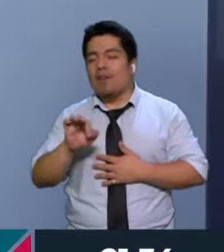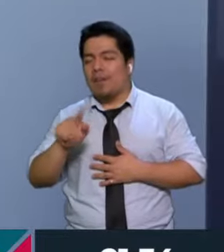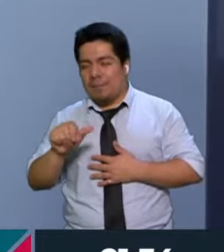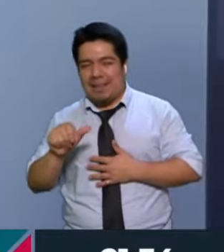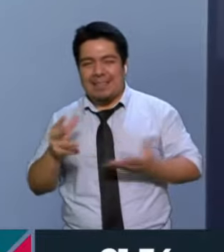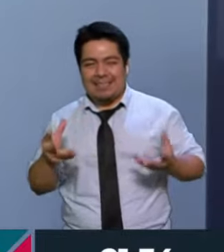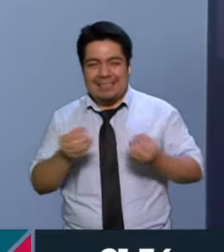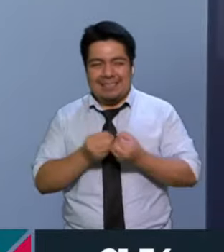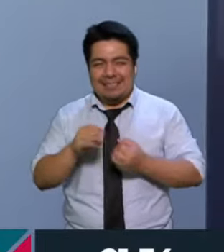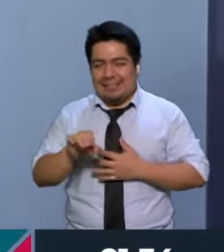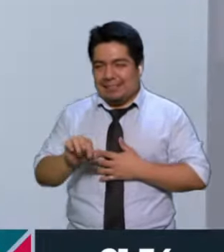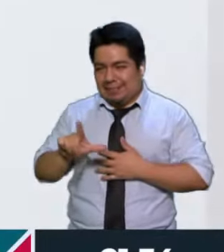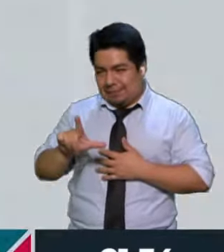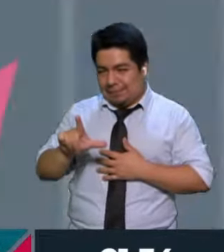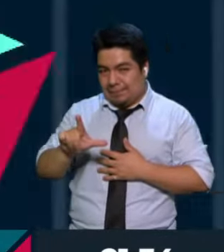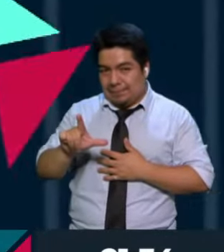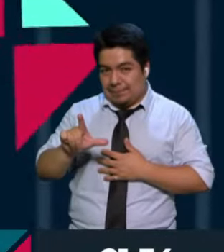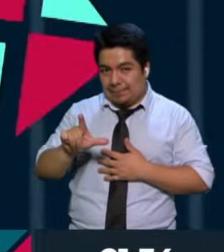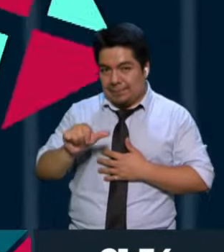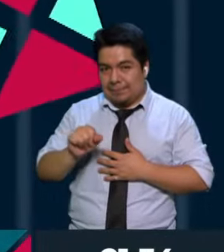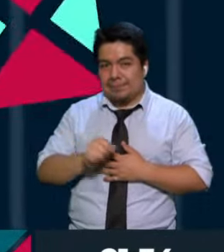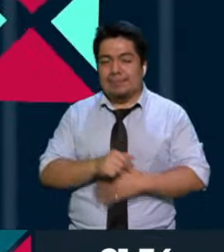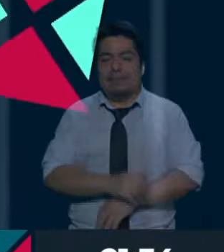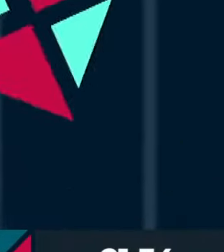Miguel Elorza.